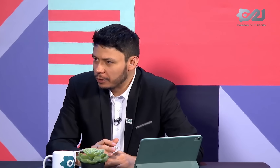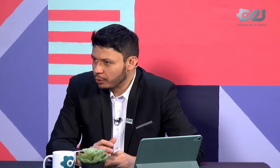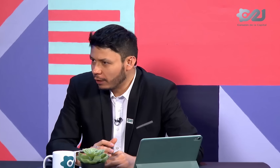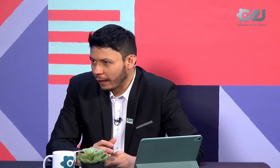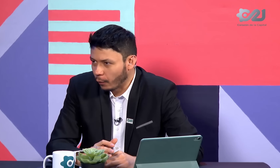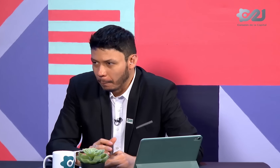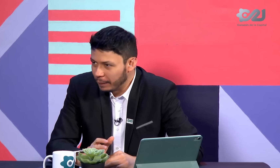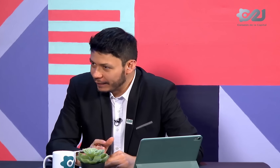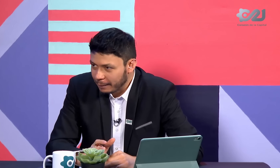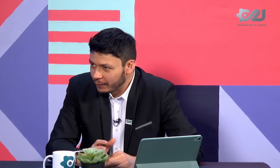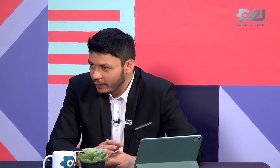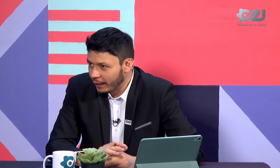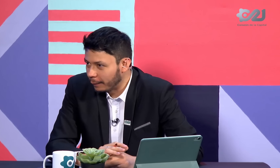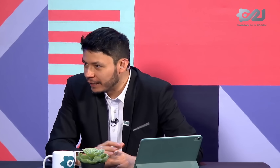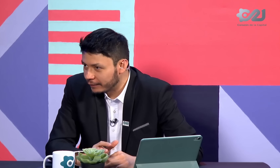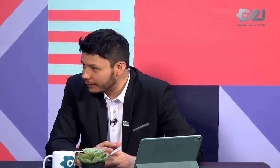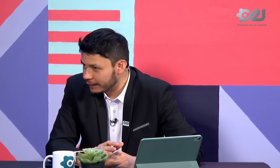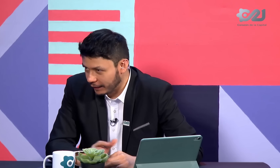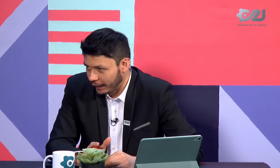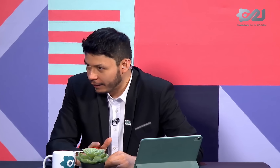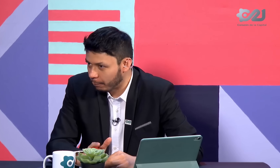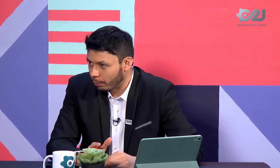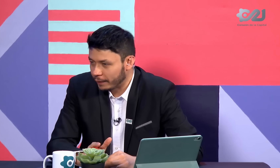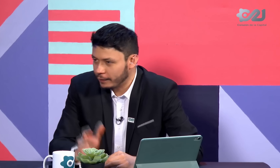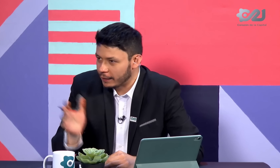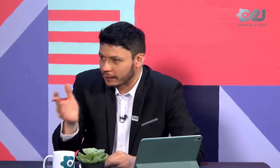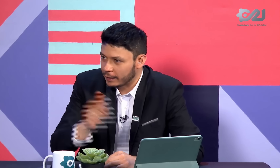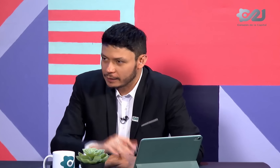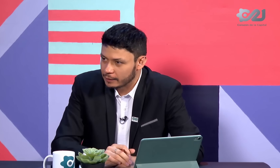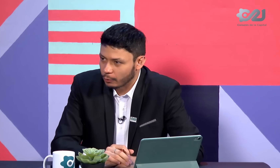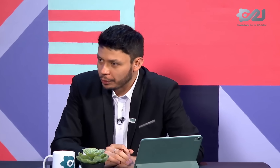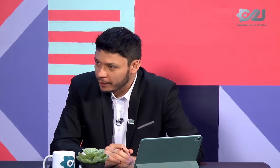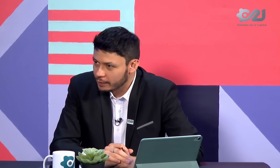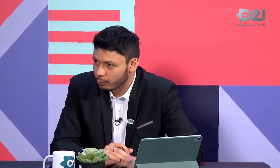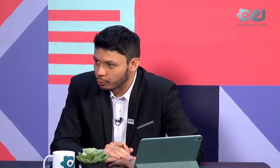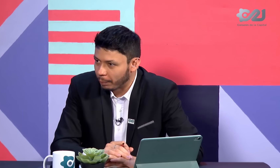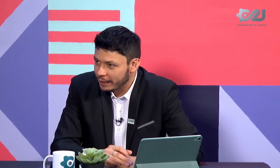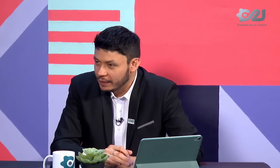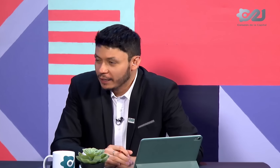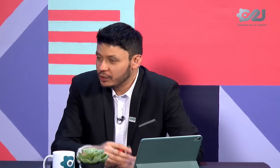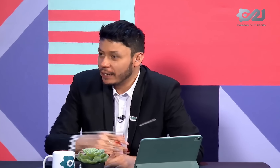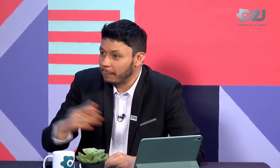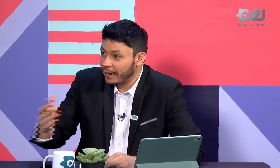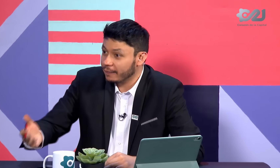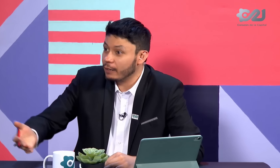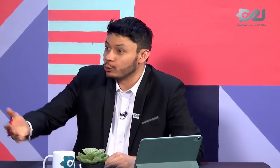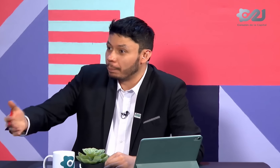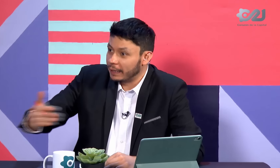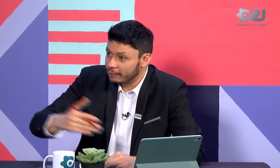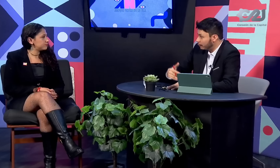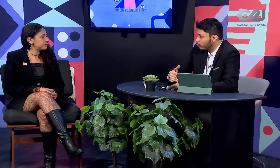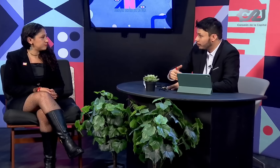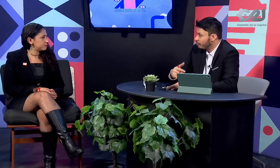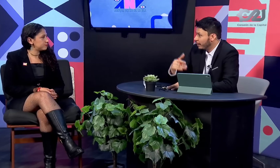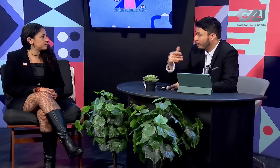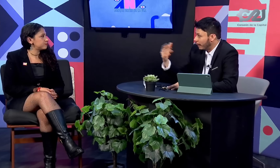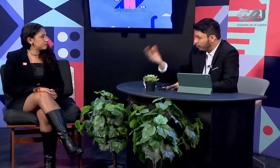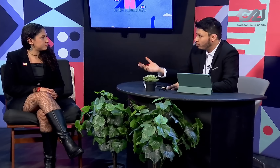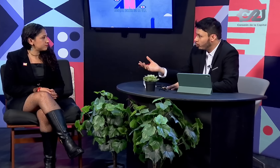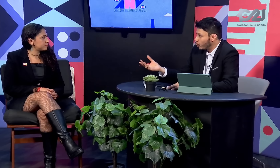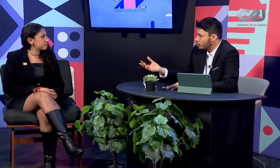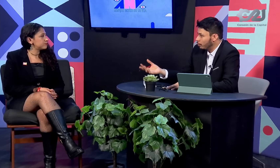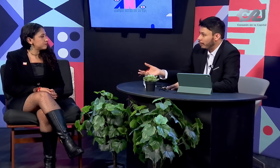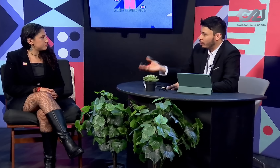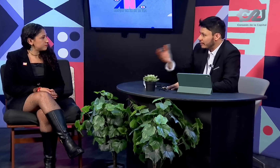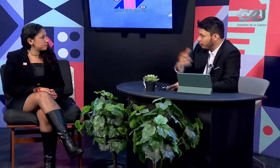una intervención completamente abierta y descarada por parte de las agencias estadounidenses en nuestro país, sin hablar de los operativos Rápido